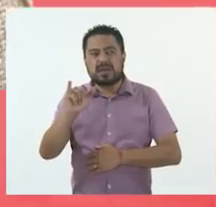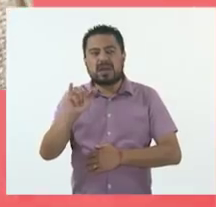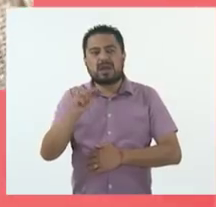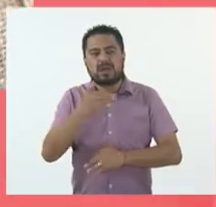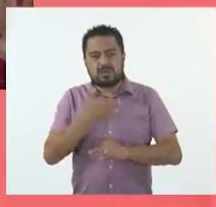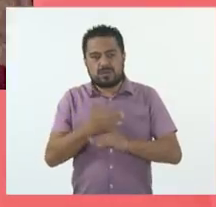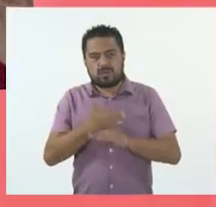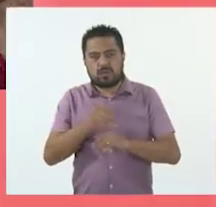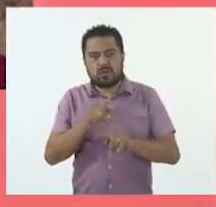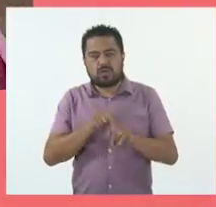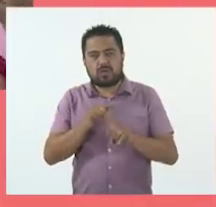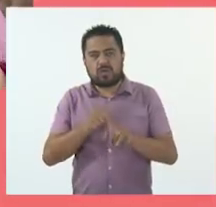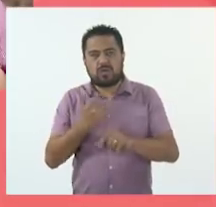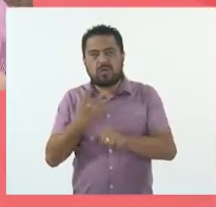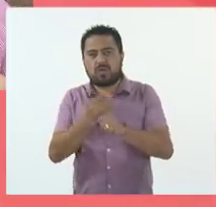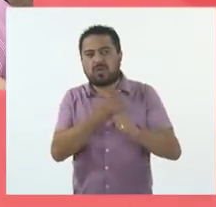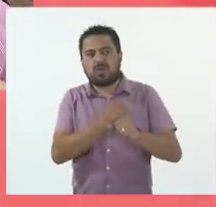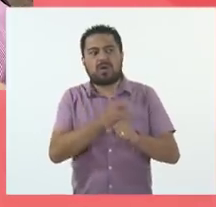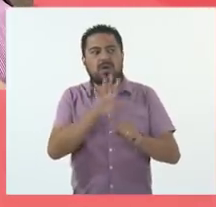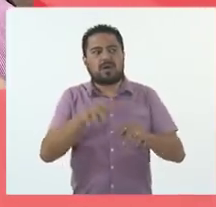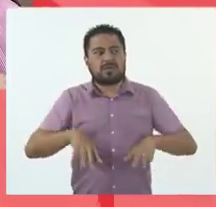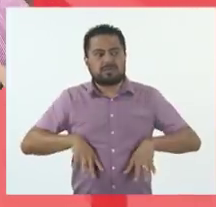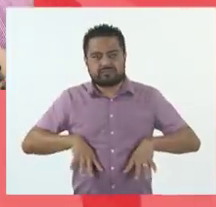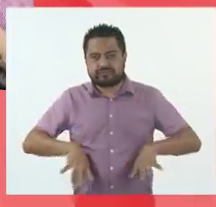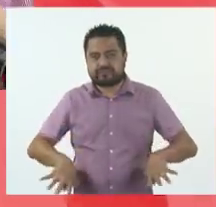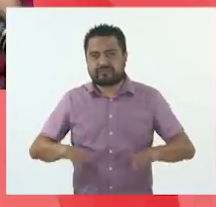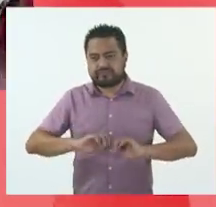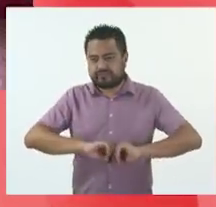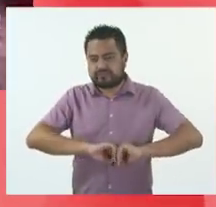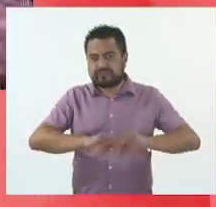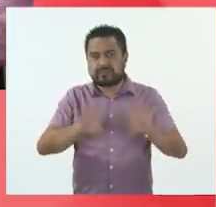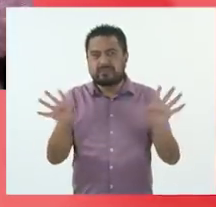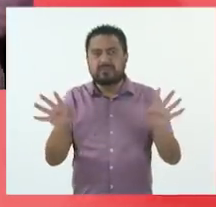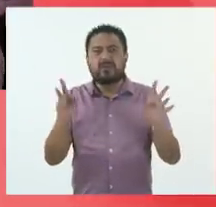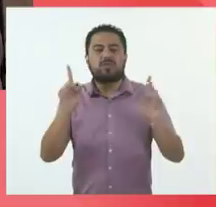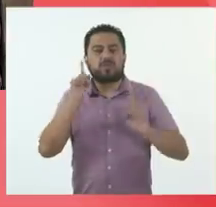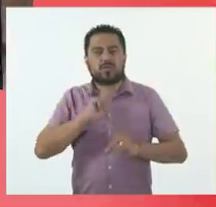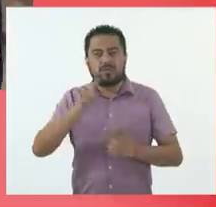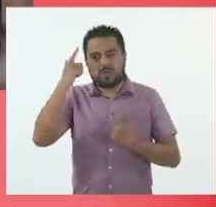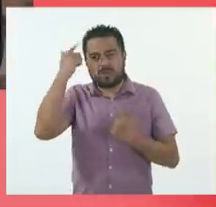bueno, mire, aquí va a quedar la faldita de la muñeca.